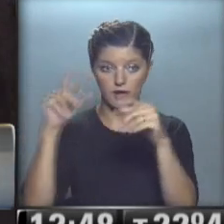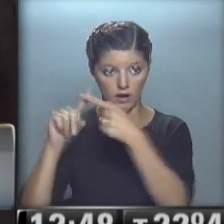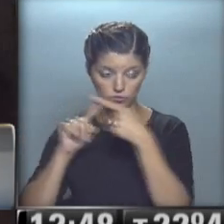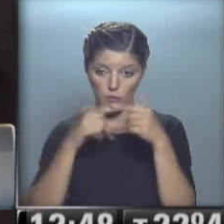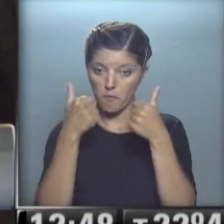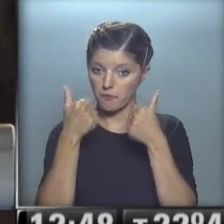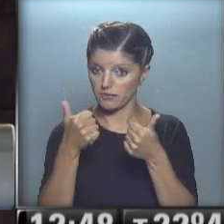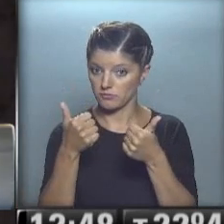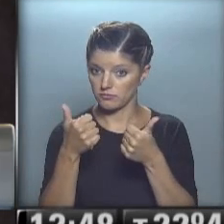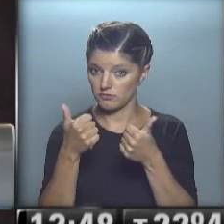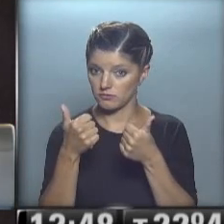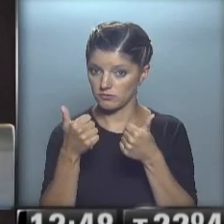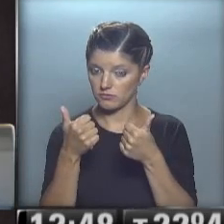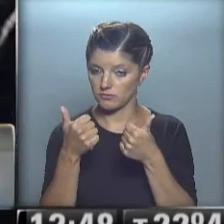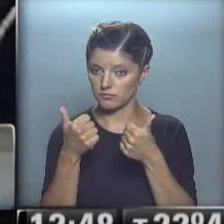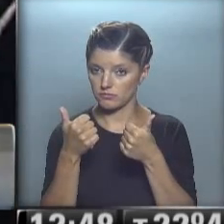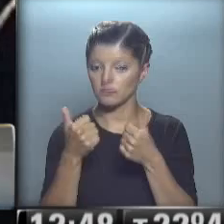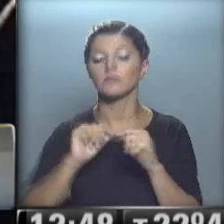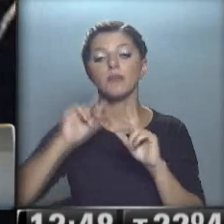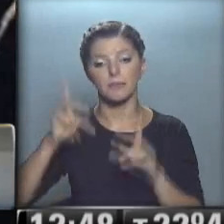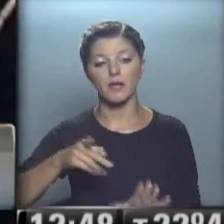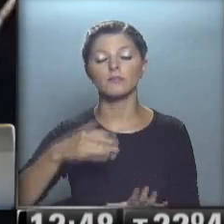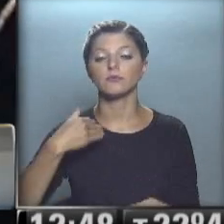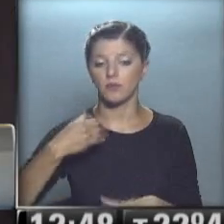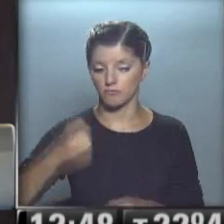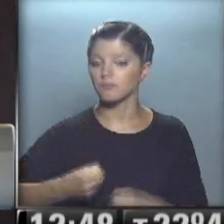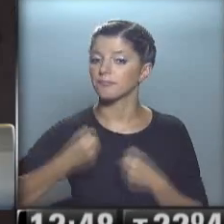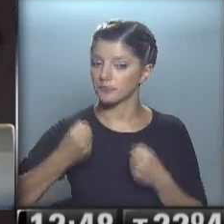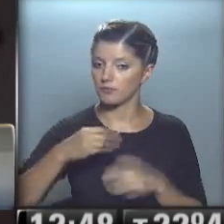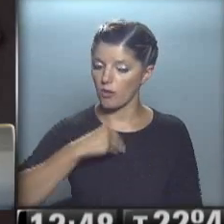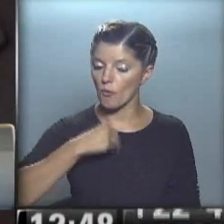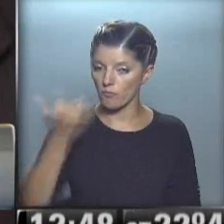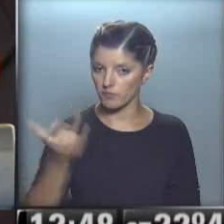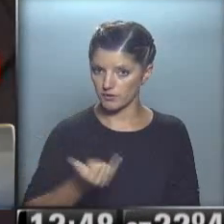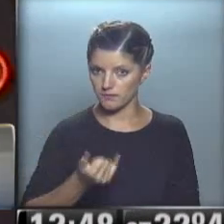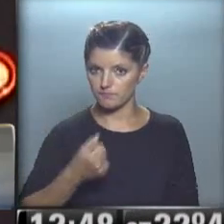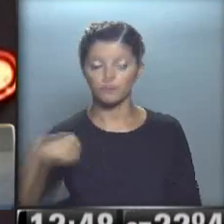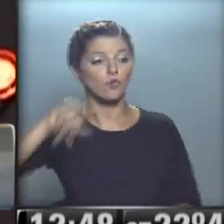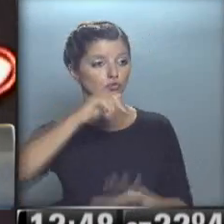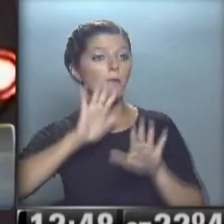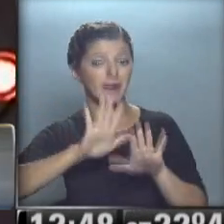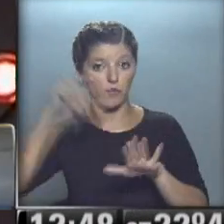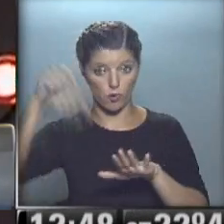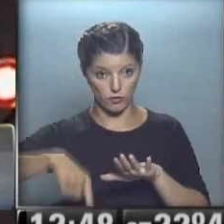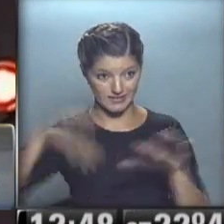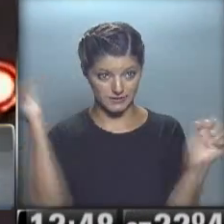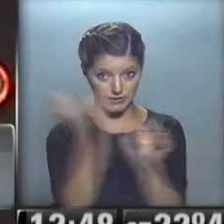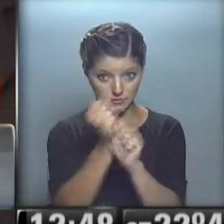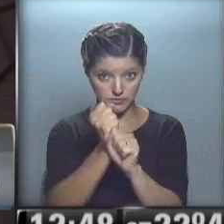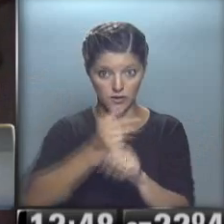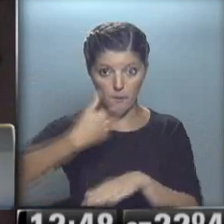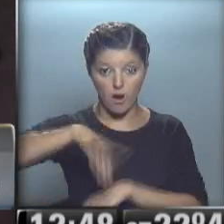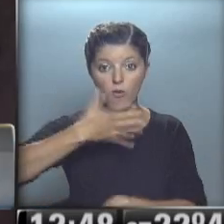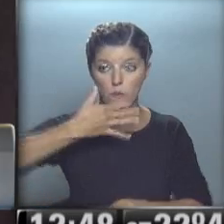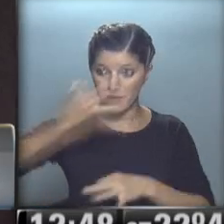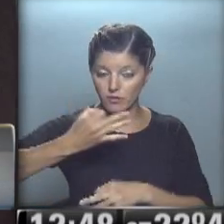y y de la buena intención Esperamos que cuando este fallo esté implementado y plenamente